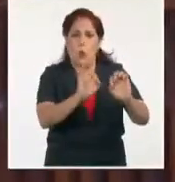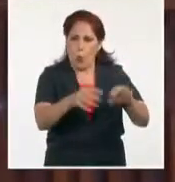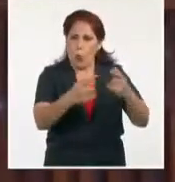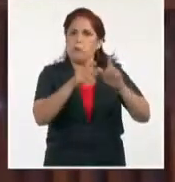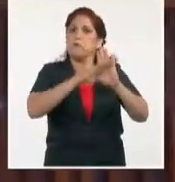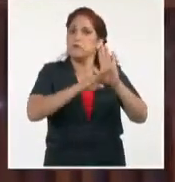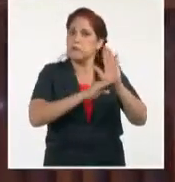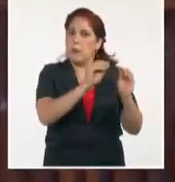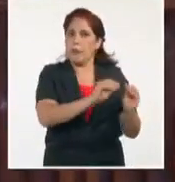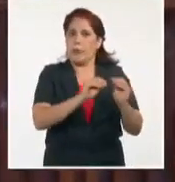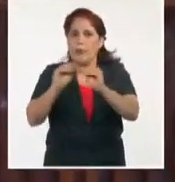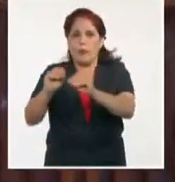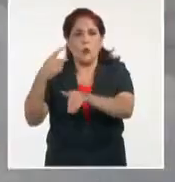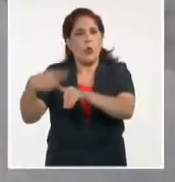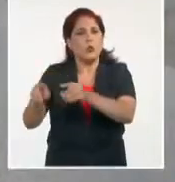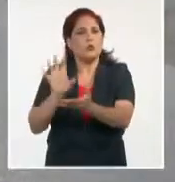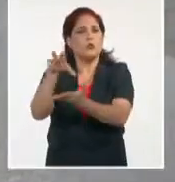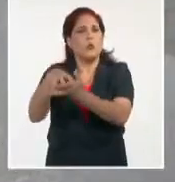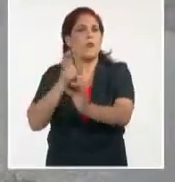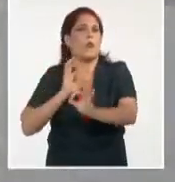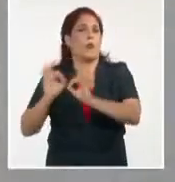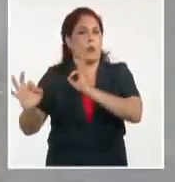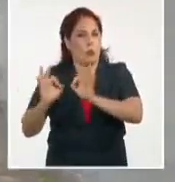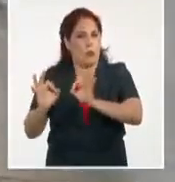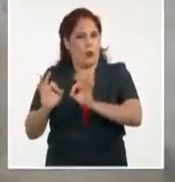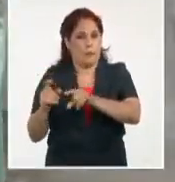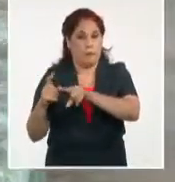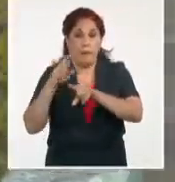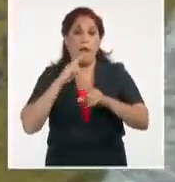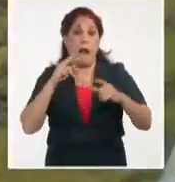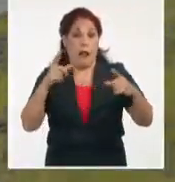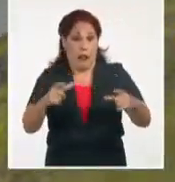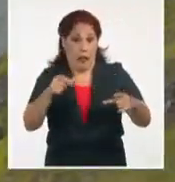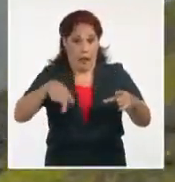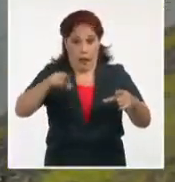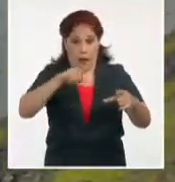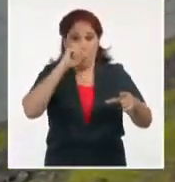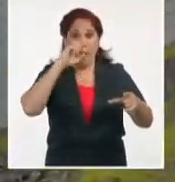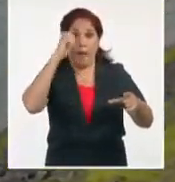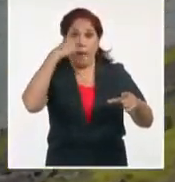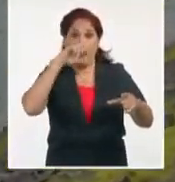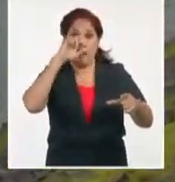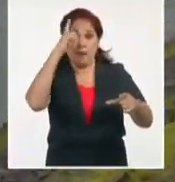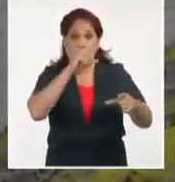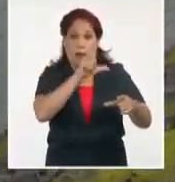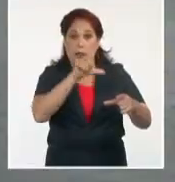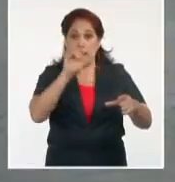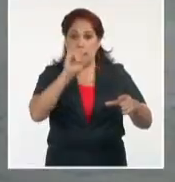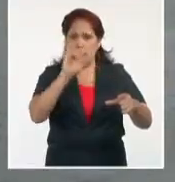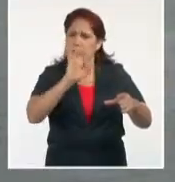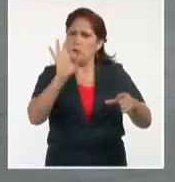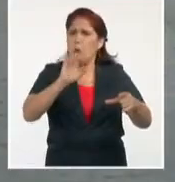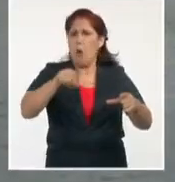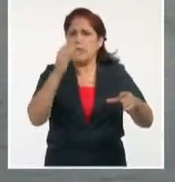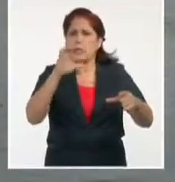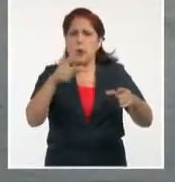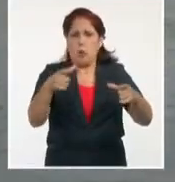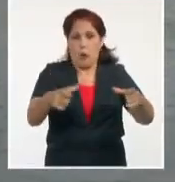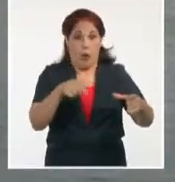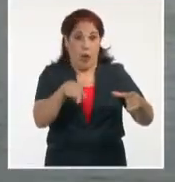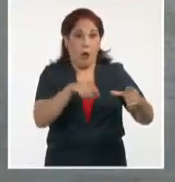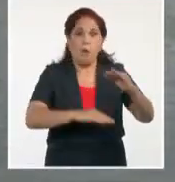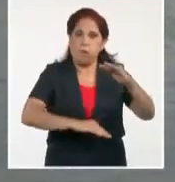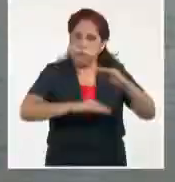así se iban para un lugar para proteger. El lago Habanilla se encuentra en estos momentos al 60,5% de su capacidad, aunque